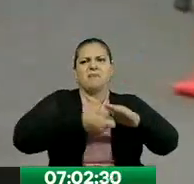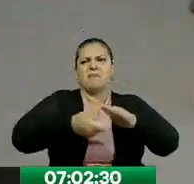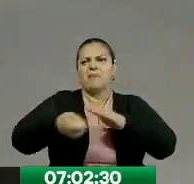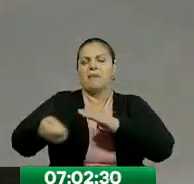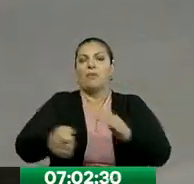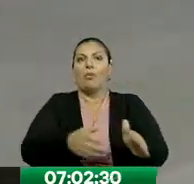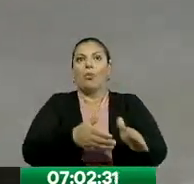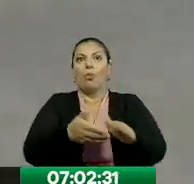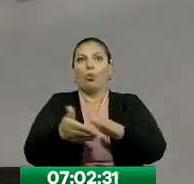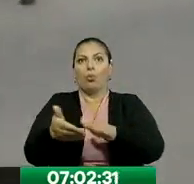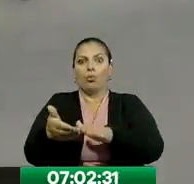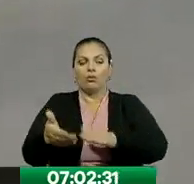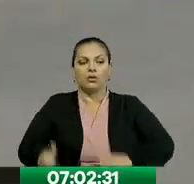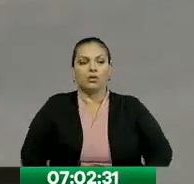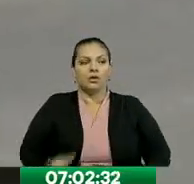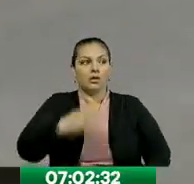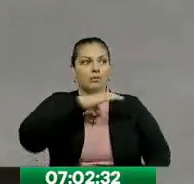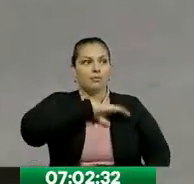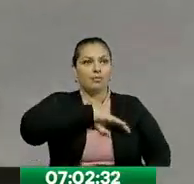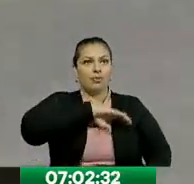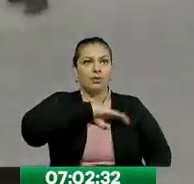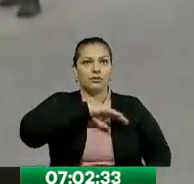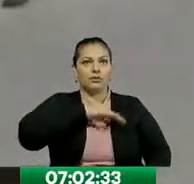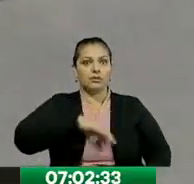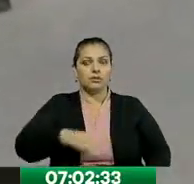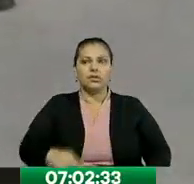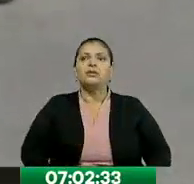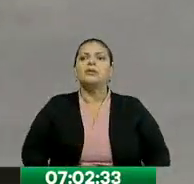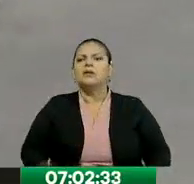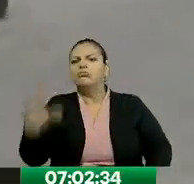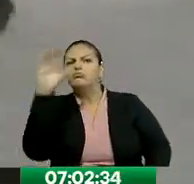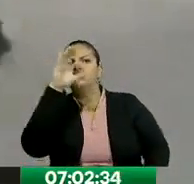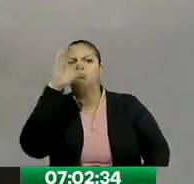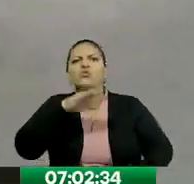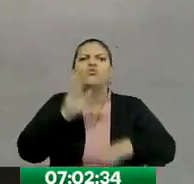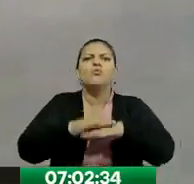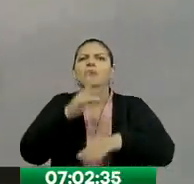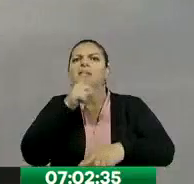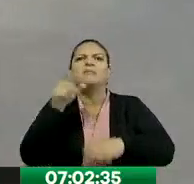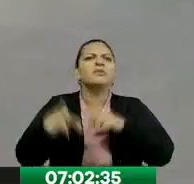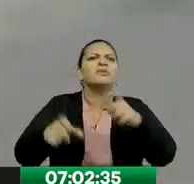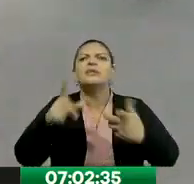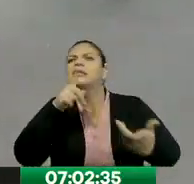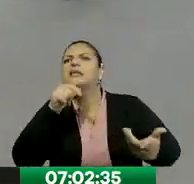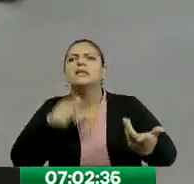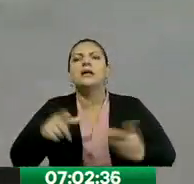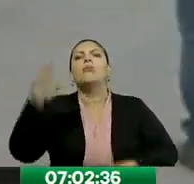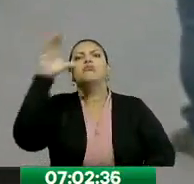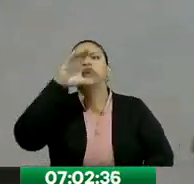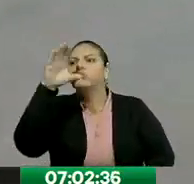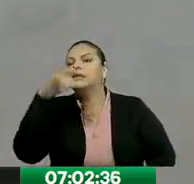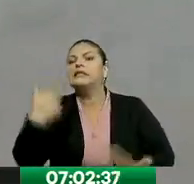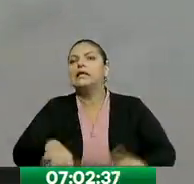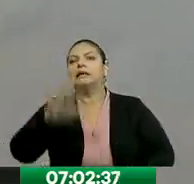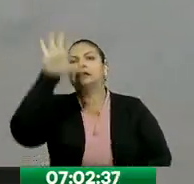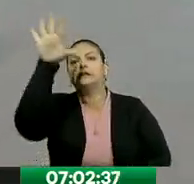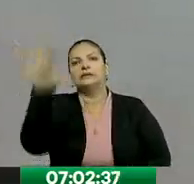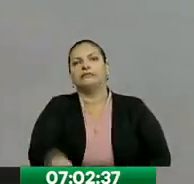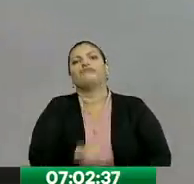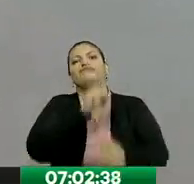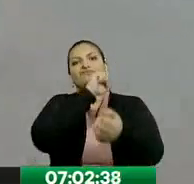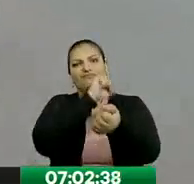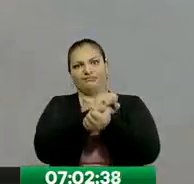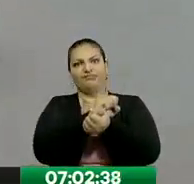Nacional ya ha detenido a los supuestos autores materiales de este horrendo